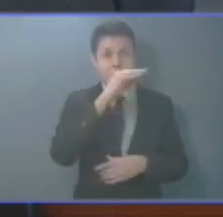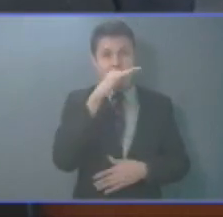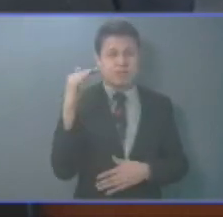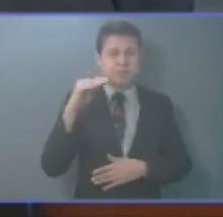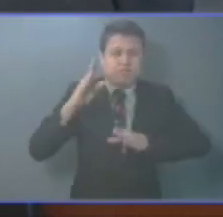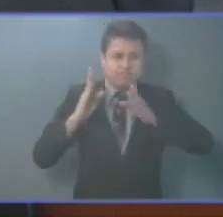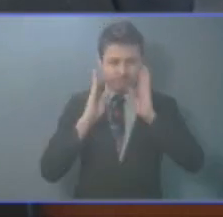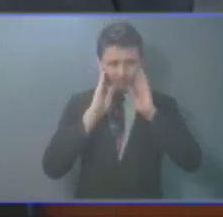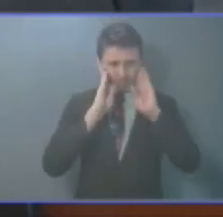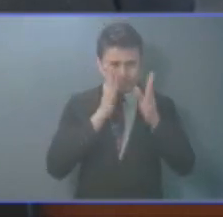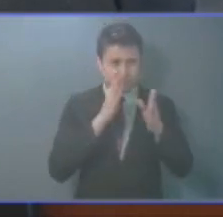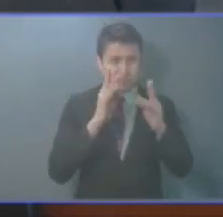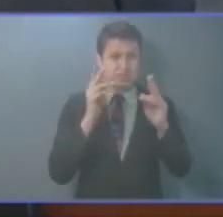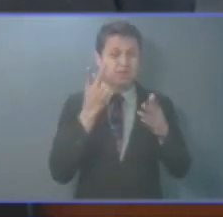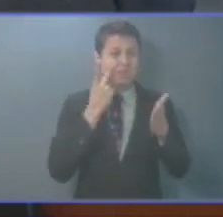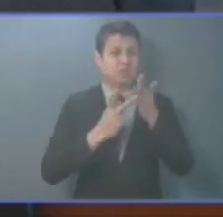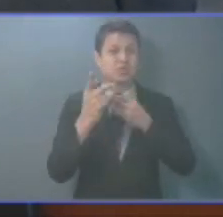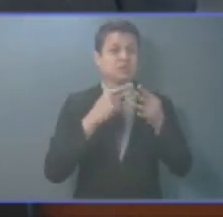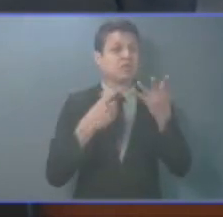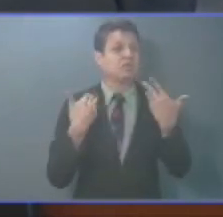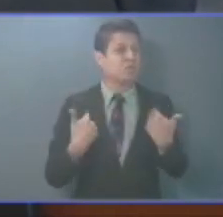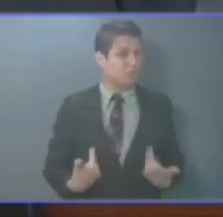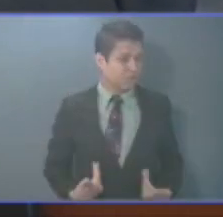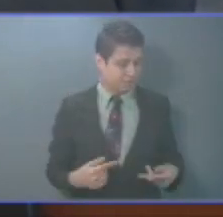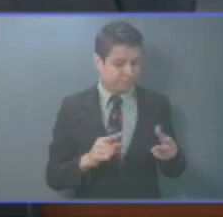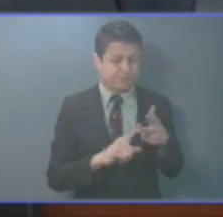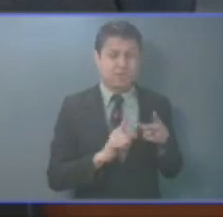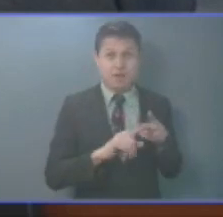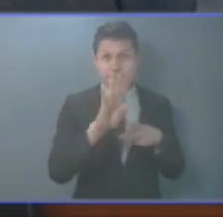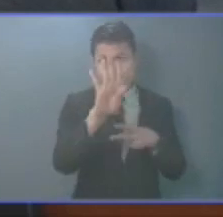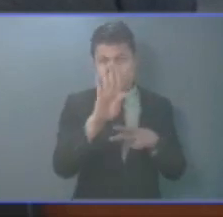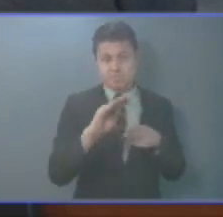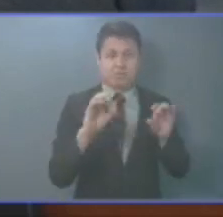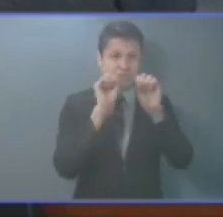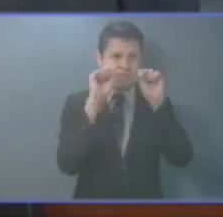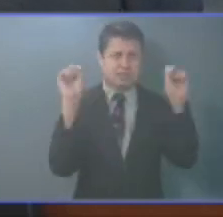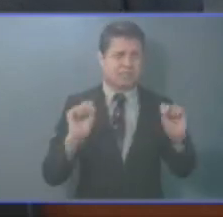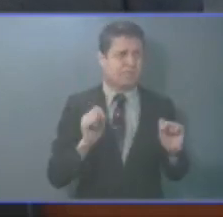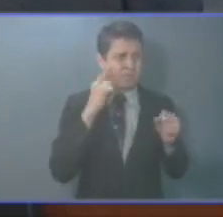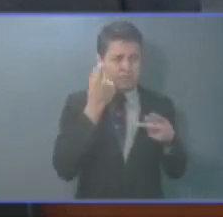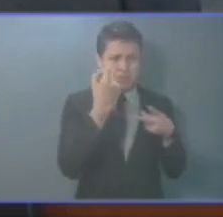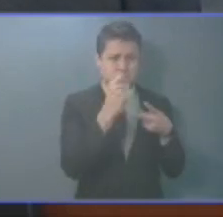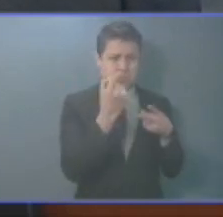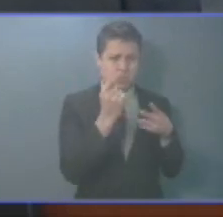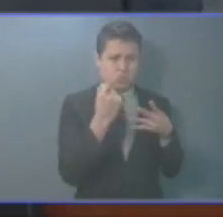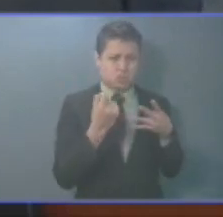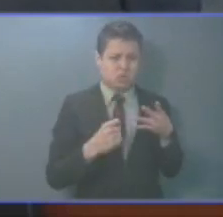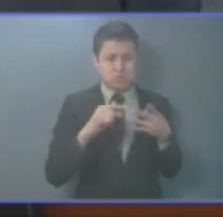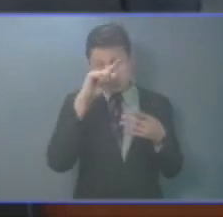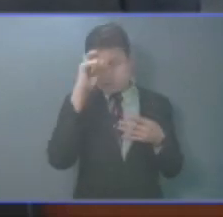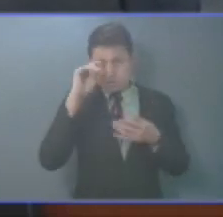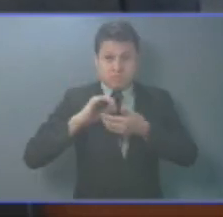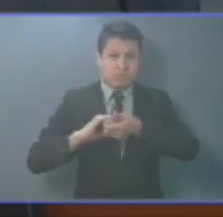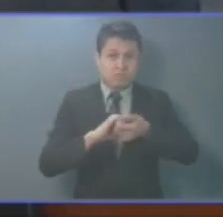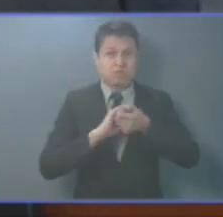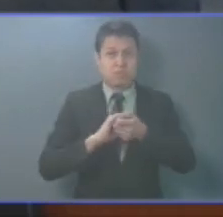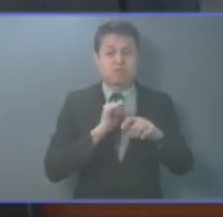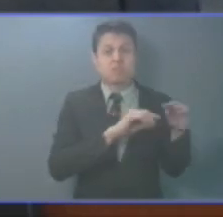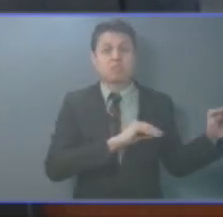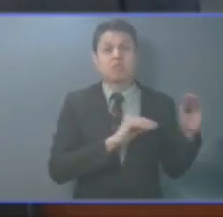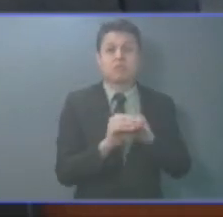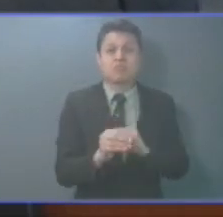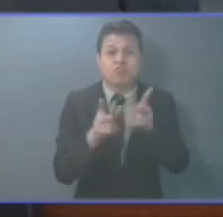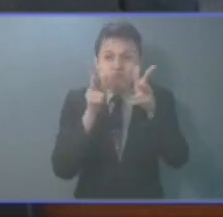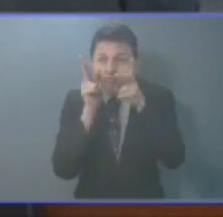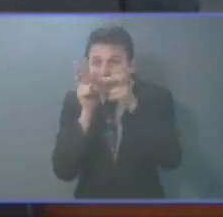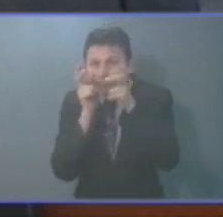en un enfoque de derechos humanos. B. Crear un sistema de seguimiento, evaluación y coordinación interinstitucional para velar